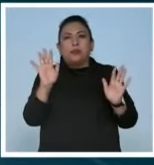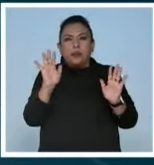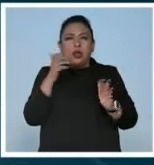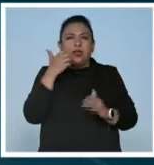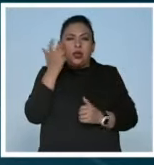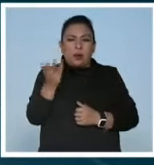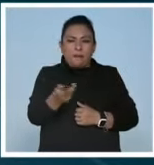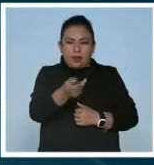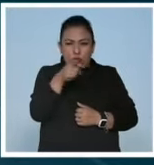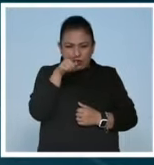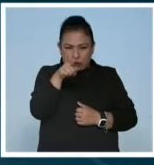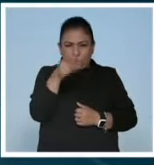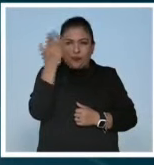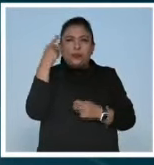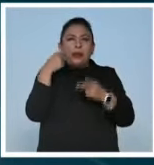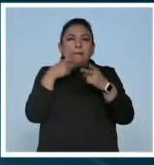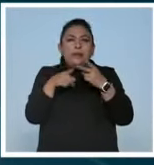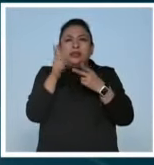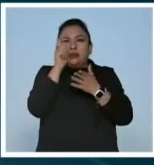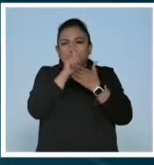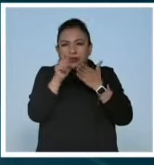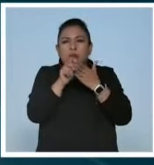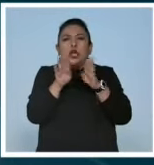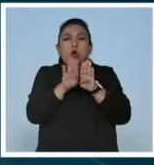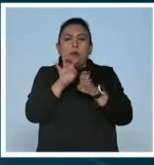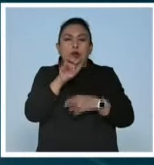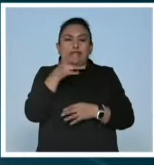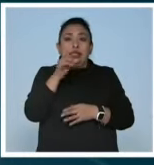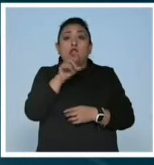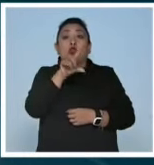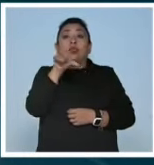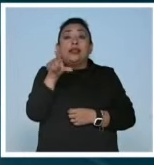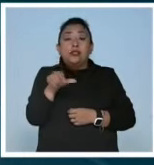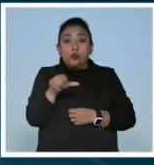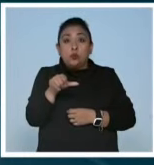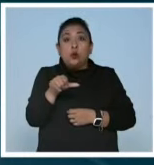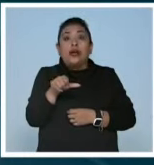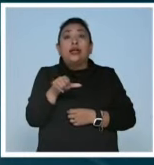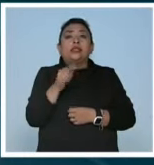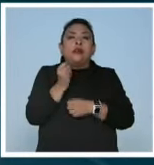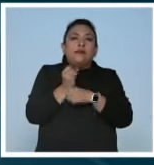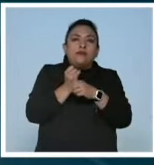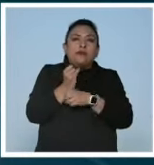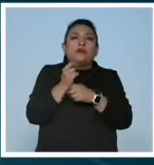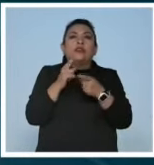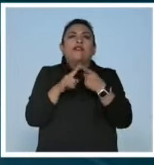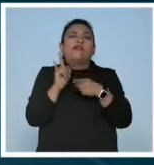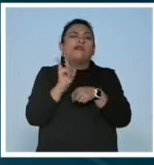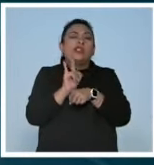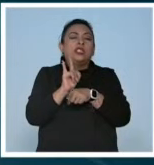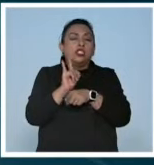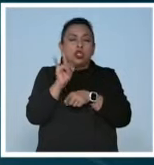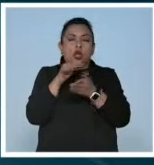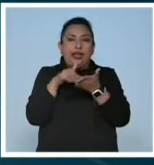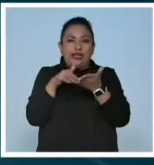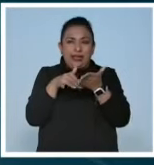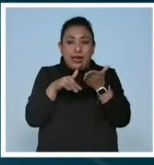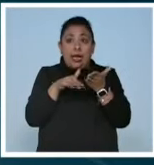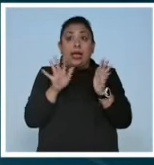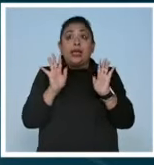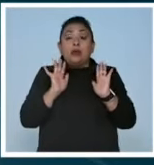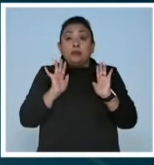quisiera preguntarte, tú cuando empiezas a escribir lo haces con ensayos, posteriormente exploras la ficción literaria. En